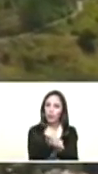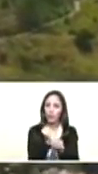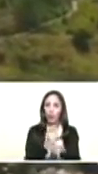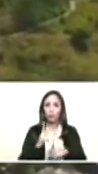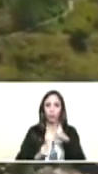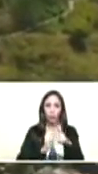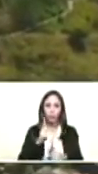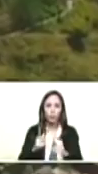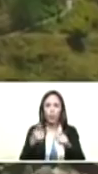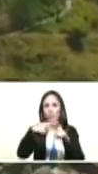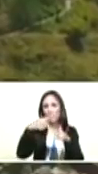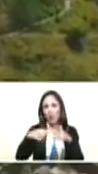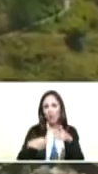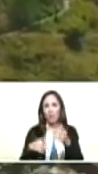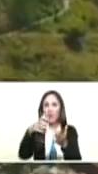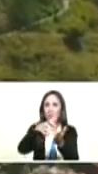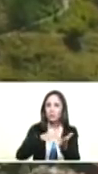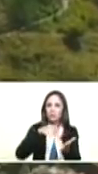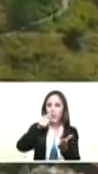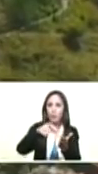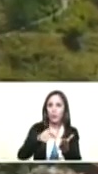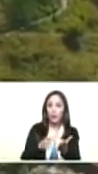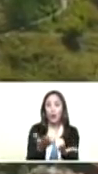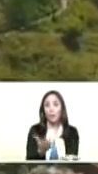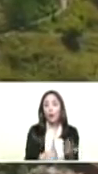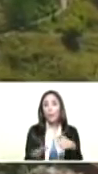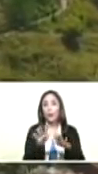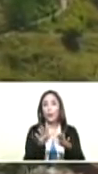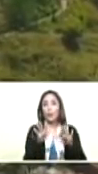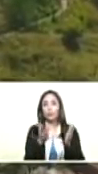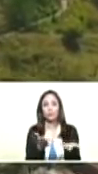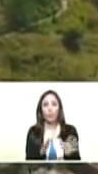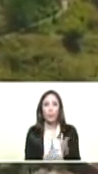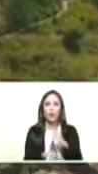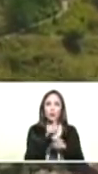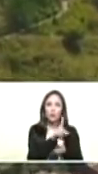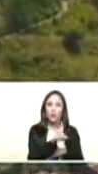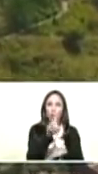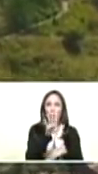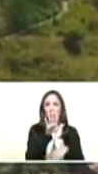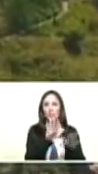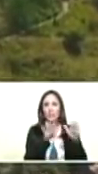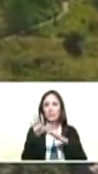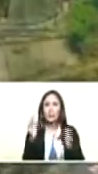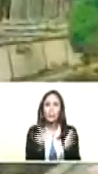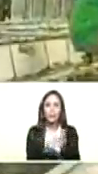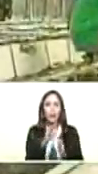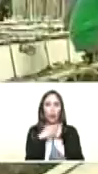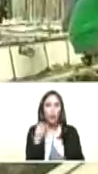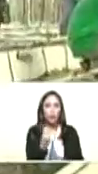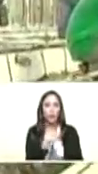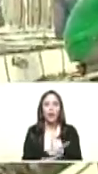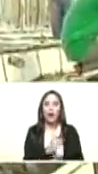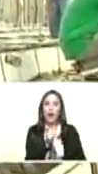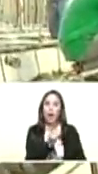productivo, pero además se identificaron más de 115.000 jóvenes técnicos agrourbanos formados en el INSE, y estamos ya en la búsqueda,